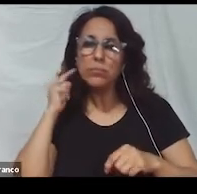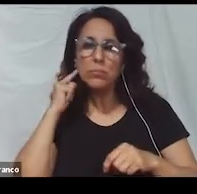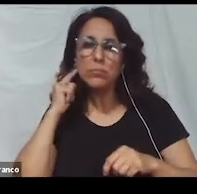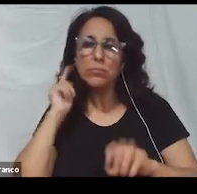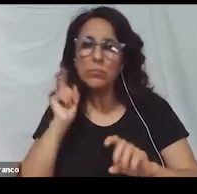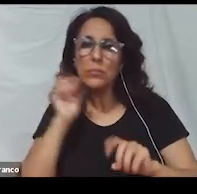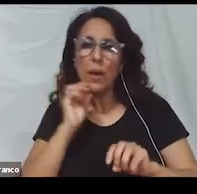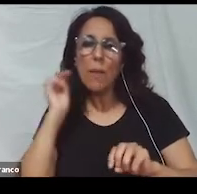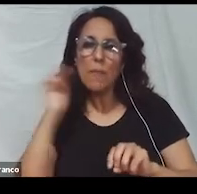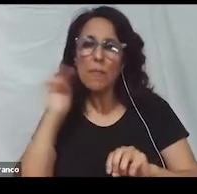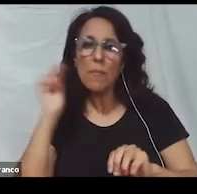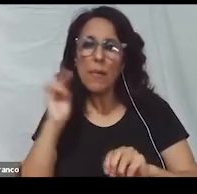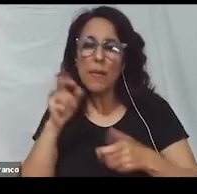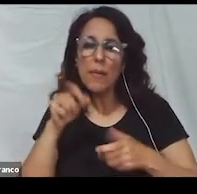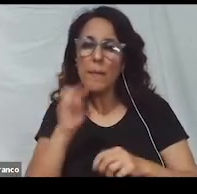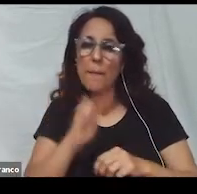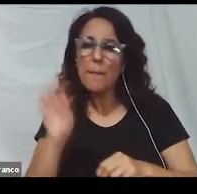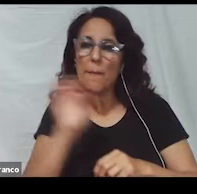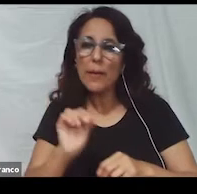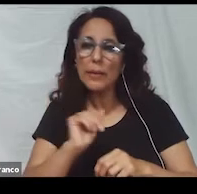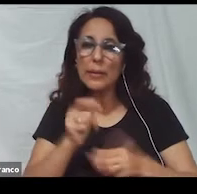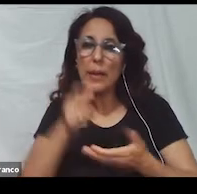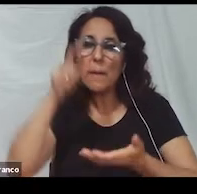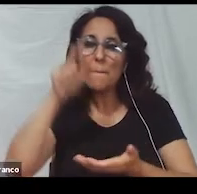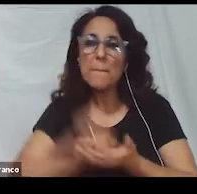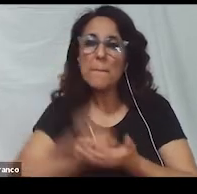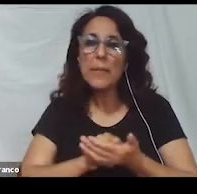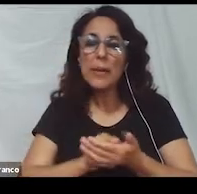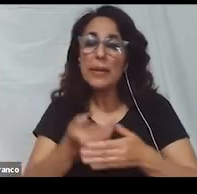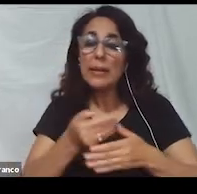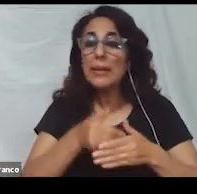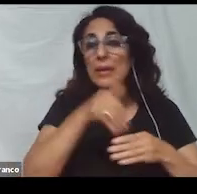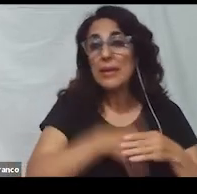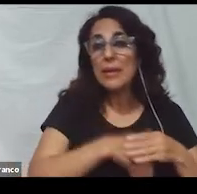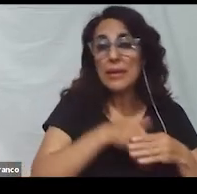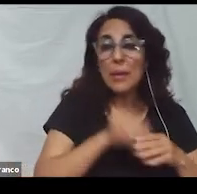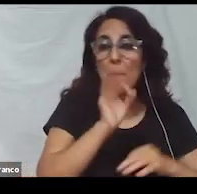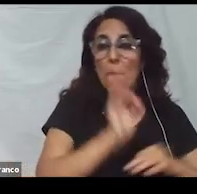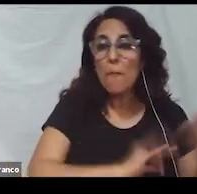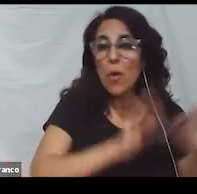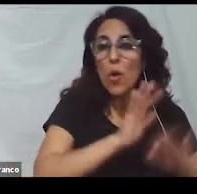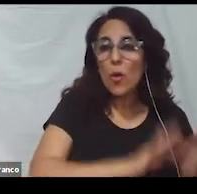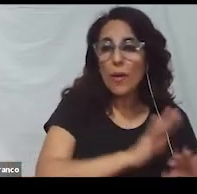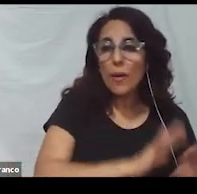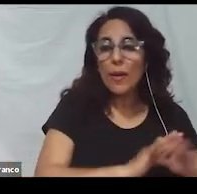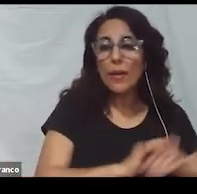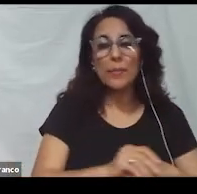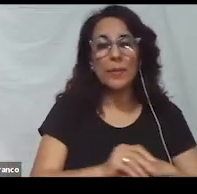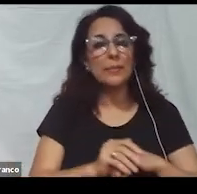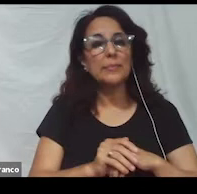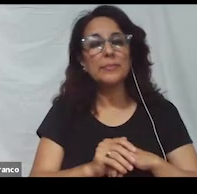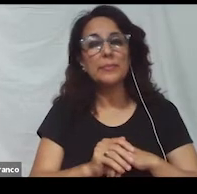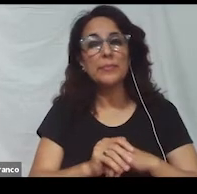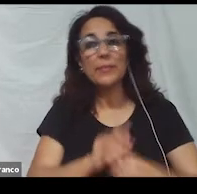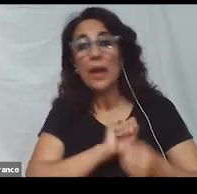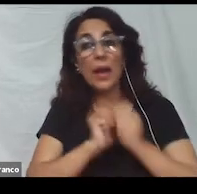a escuchar, ¿ok? Sí los va a leer. Y al apretar esos botones, internamente pueden llamar al programa que está renderizando ese